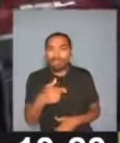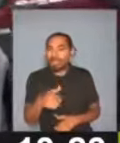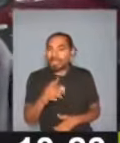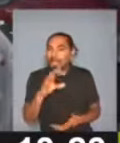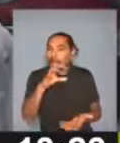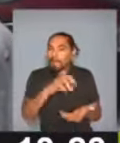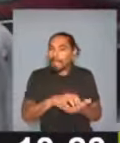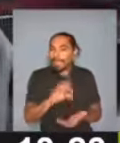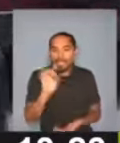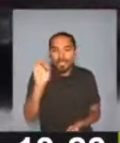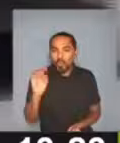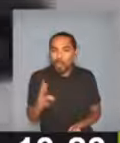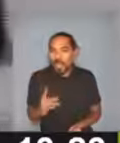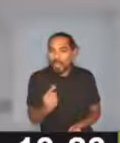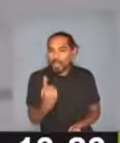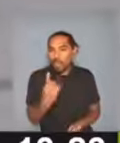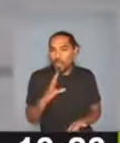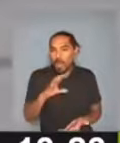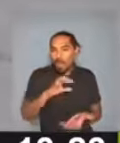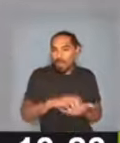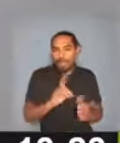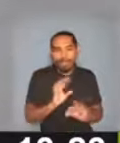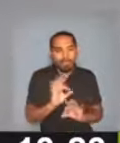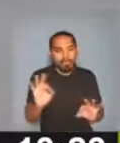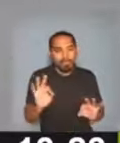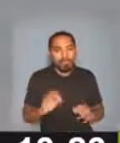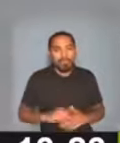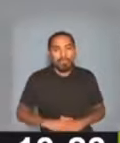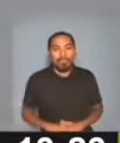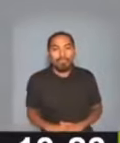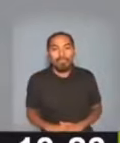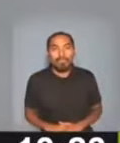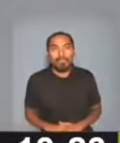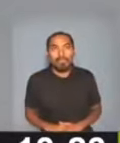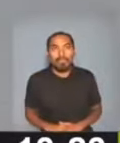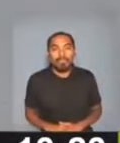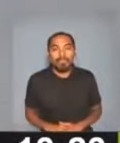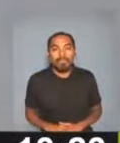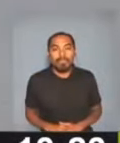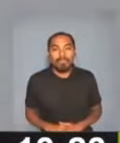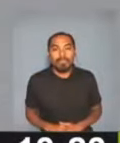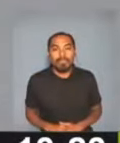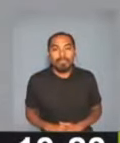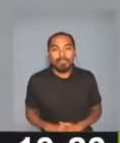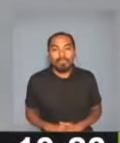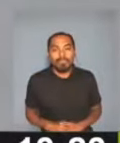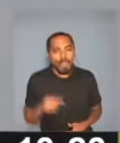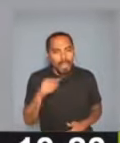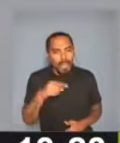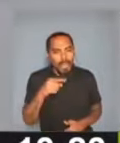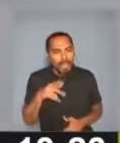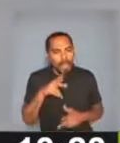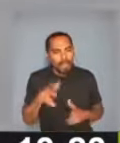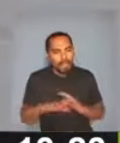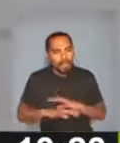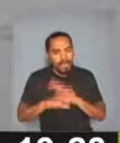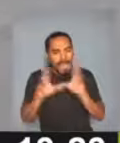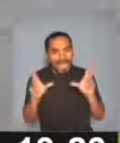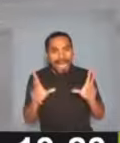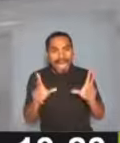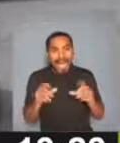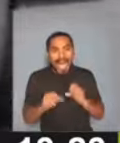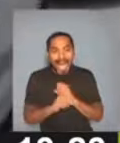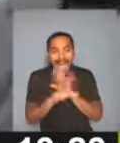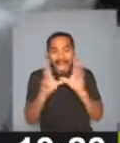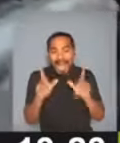empresa, no de la otra empresa que también presta servicios para la ciudad siderúrgica. Esto lo aclaramos porque esta empresa únicamente